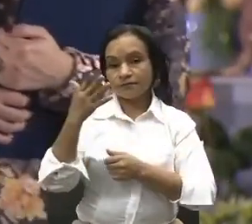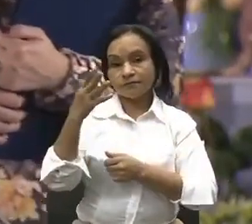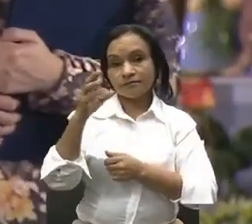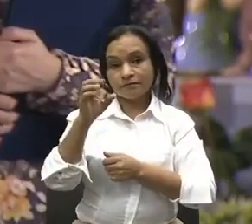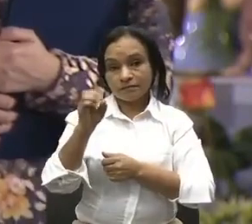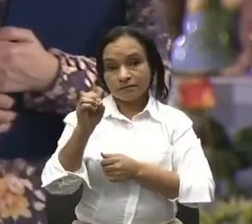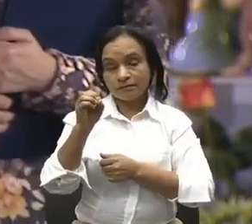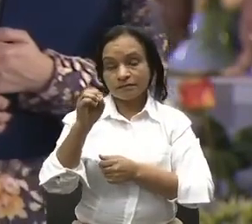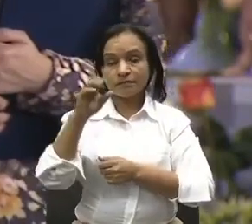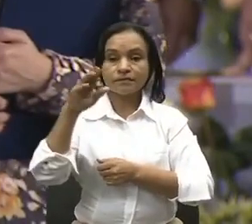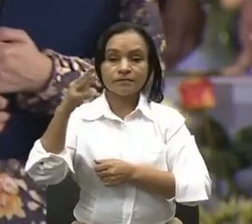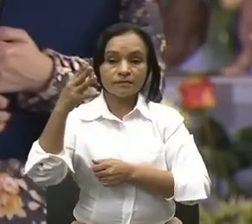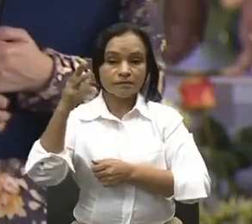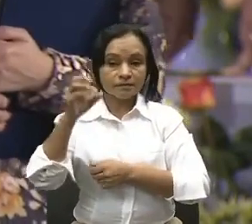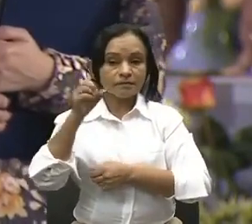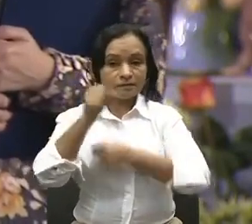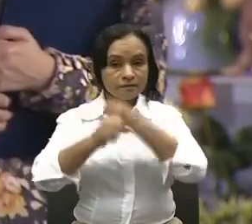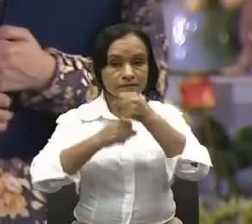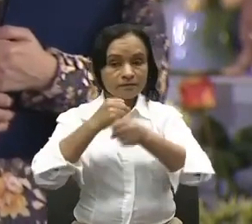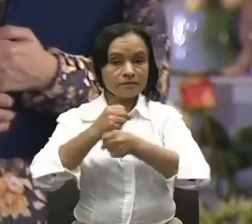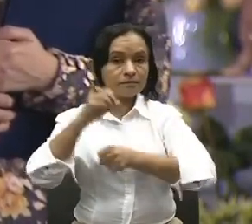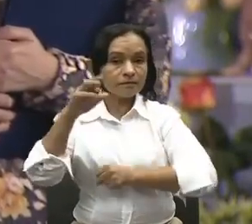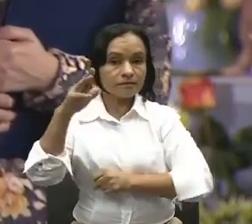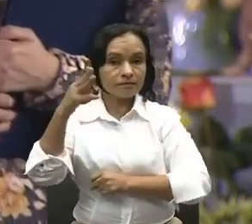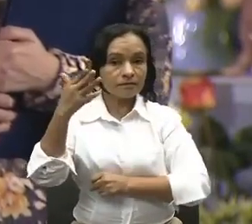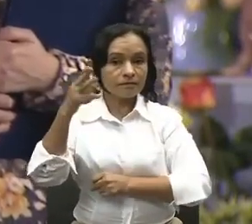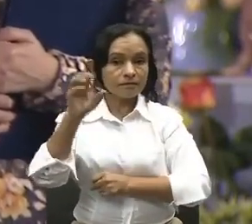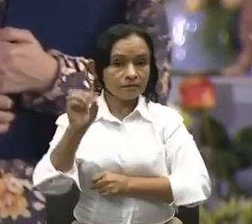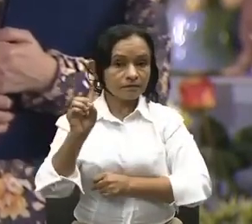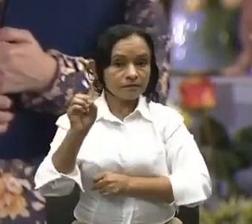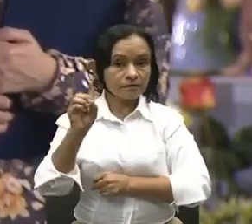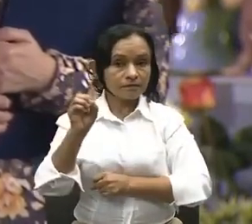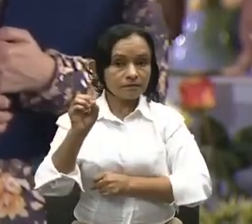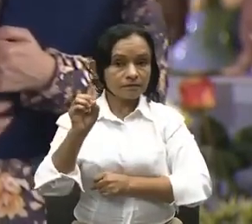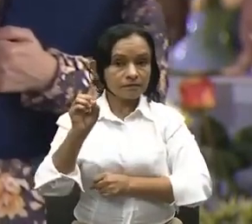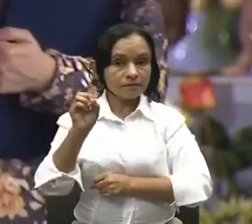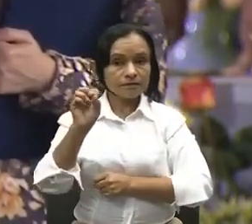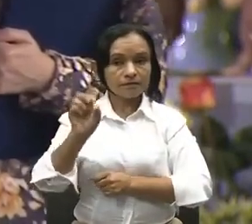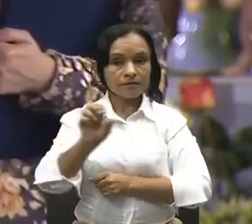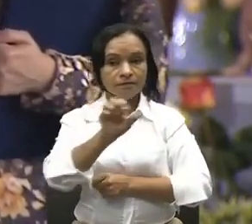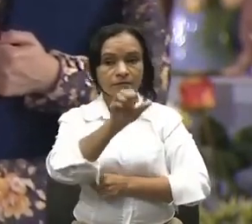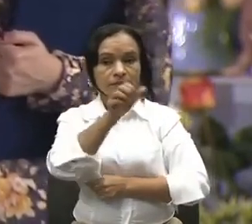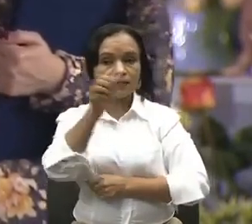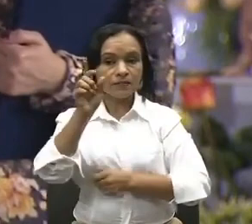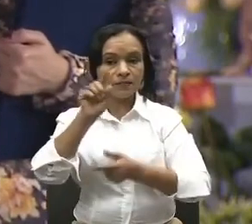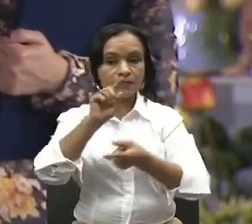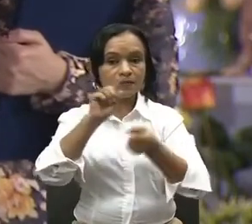Y en el 90, pues, tomaron el gobierno